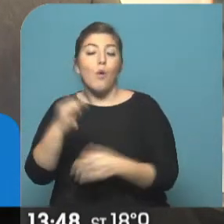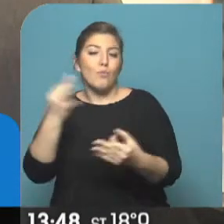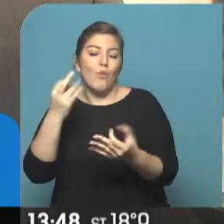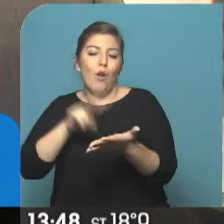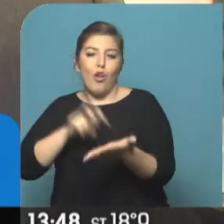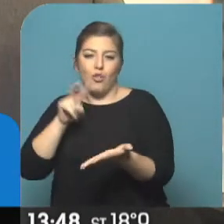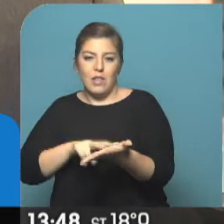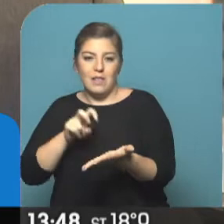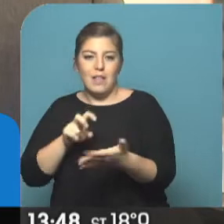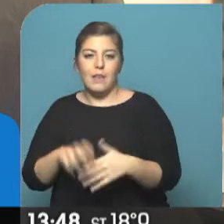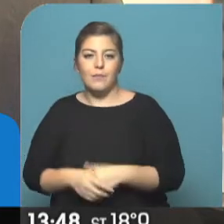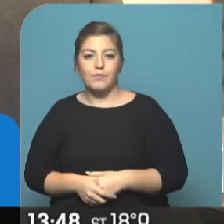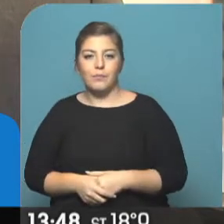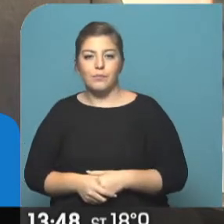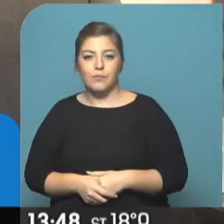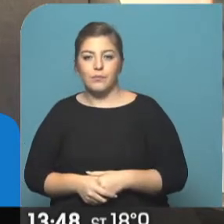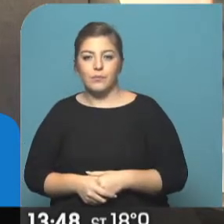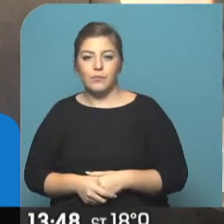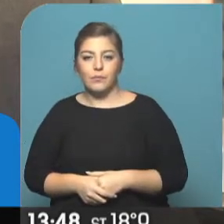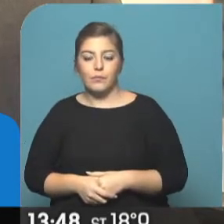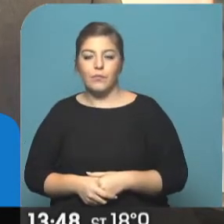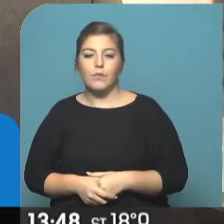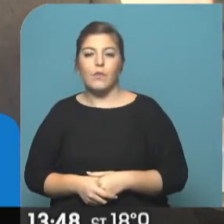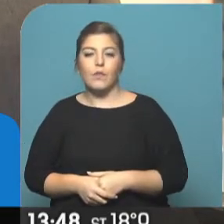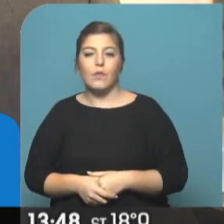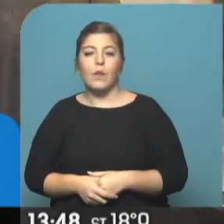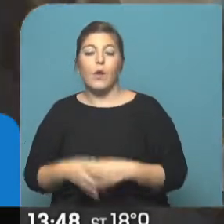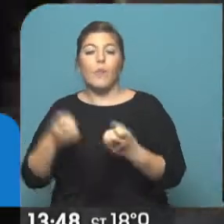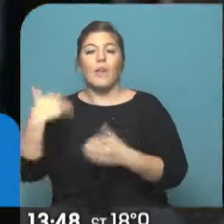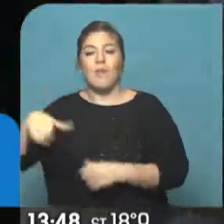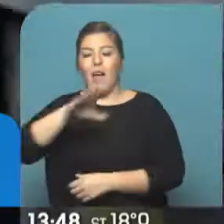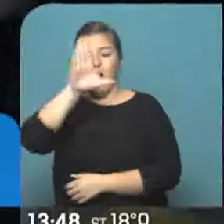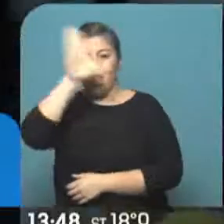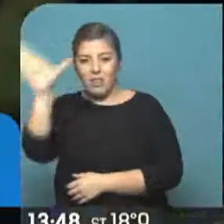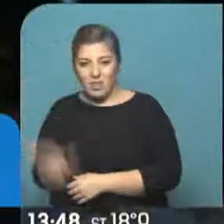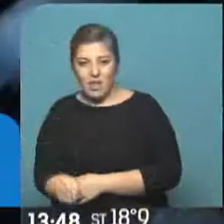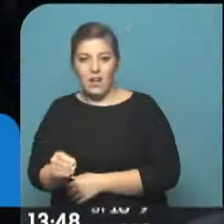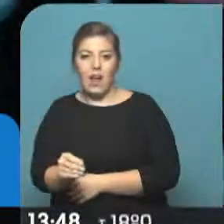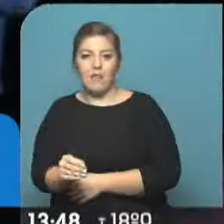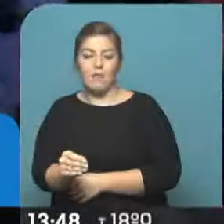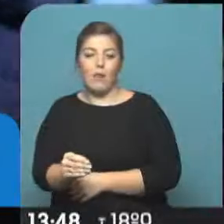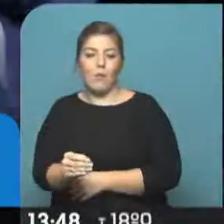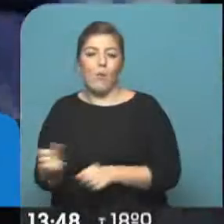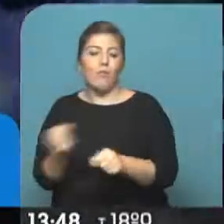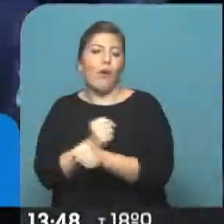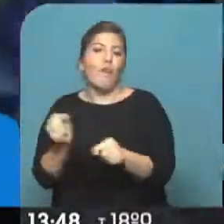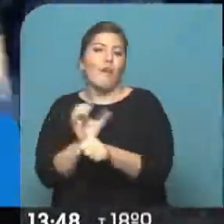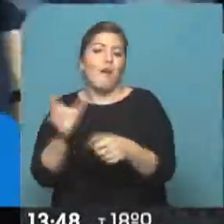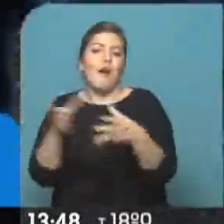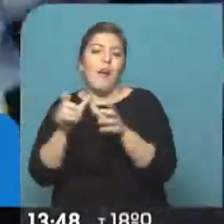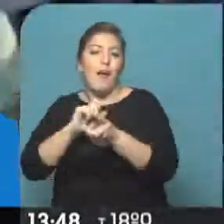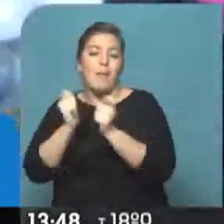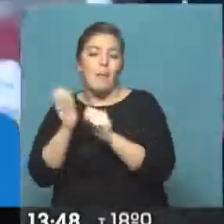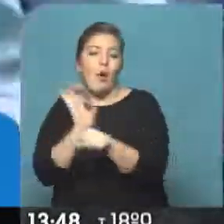noticia, porque se consolida en todo el país, Cambiemos, es como